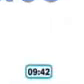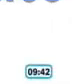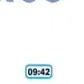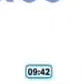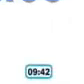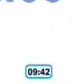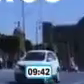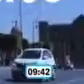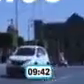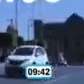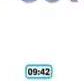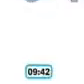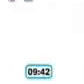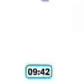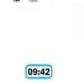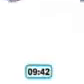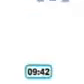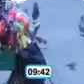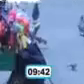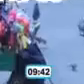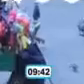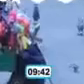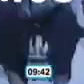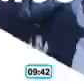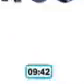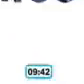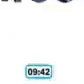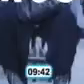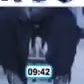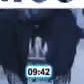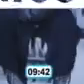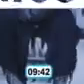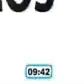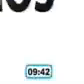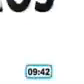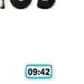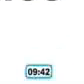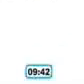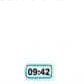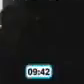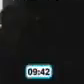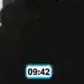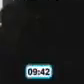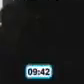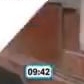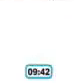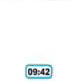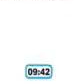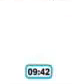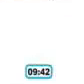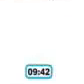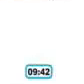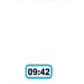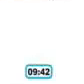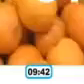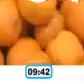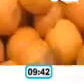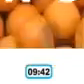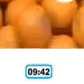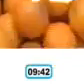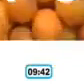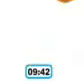Estamos aquí en Dos Ciudades en este radiante lunes y vamos a conocer los riesgos que se pueden evitar al acceder a ese conjunto de redes interconectadas